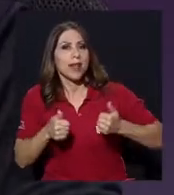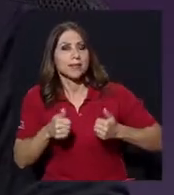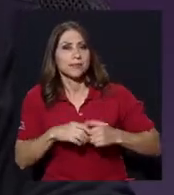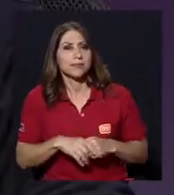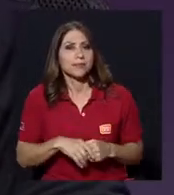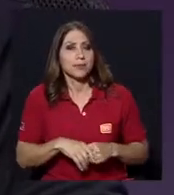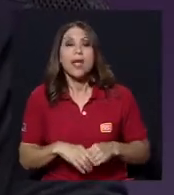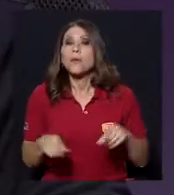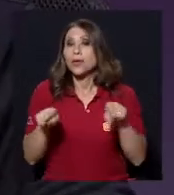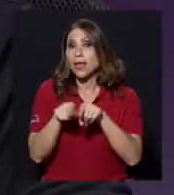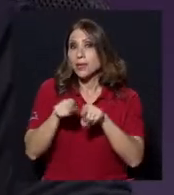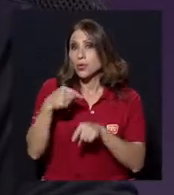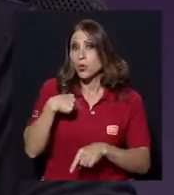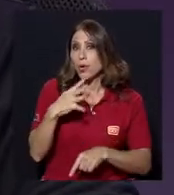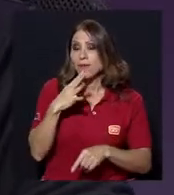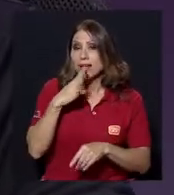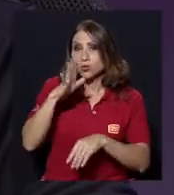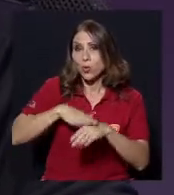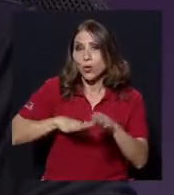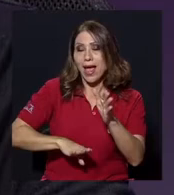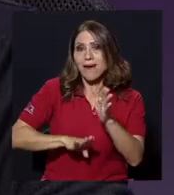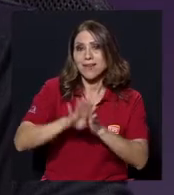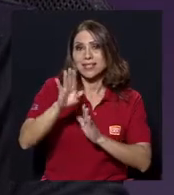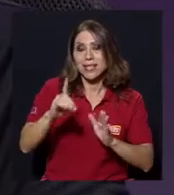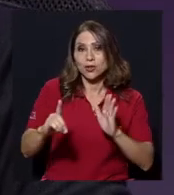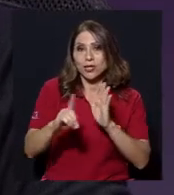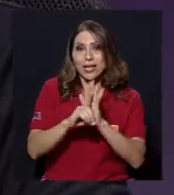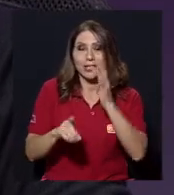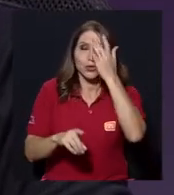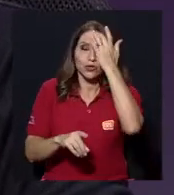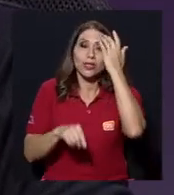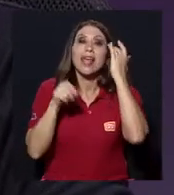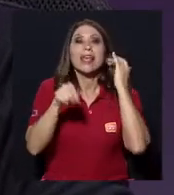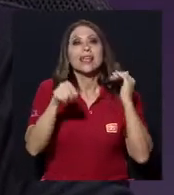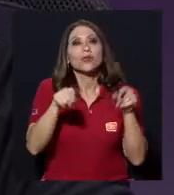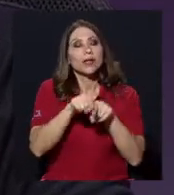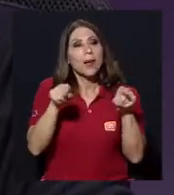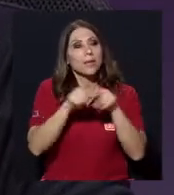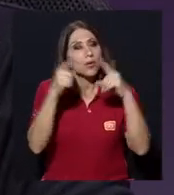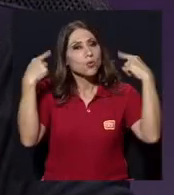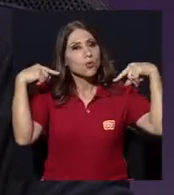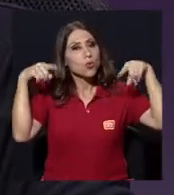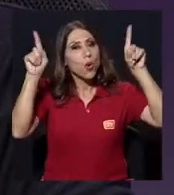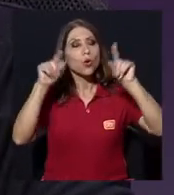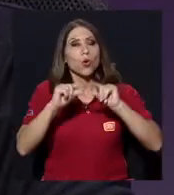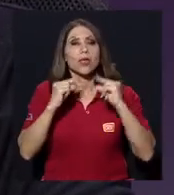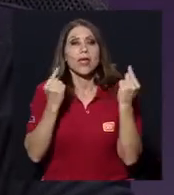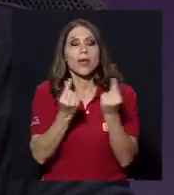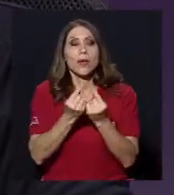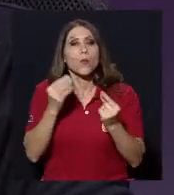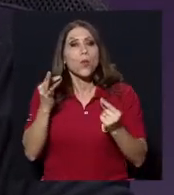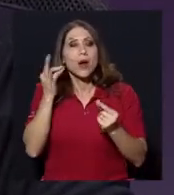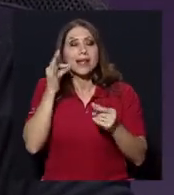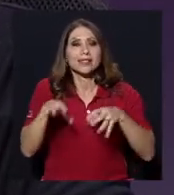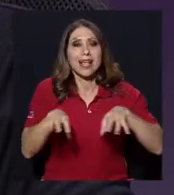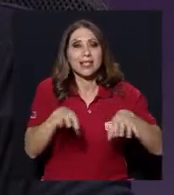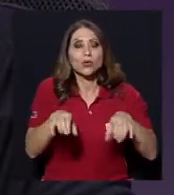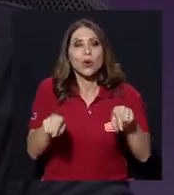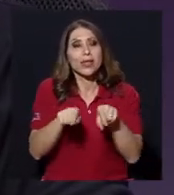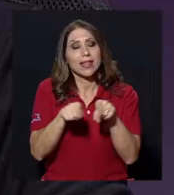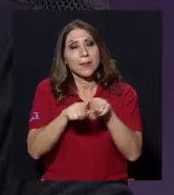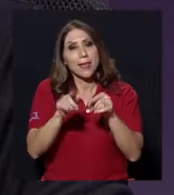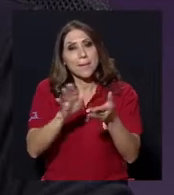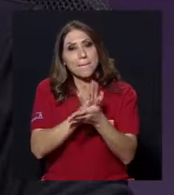me voy a referir un poquito a lo del avance de los derechos, sí, que claro. Me parece que ha sido un logro también de Mujeres en Acción y del manifiesto. Y